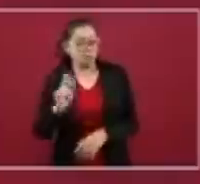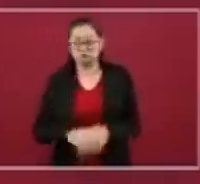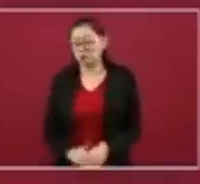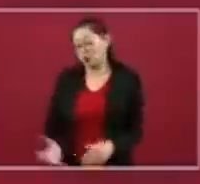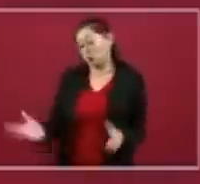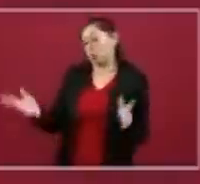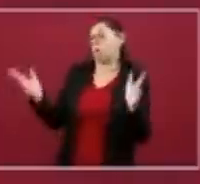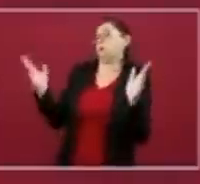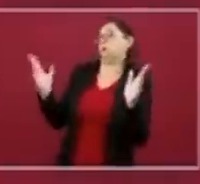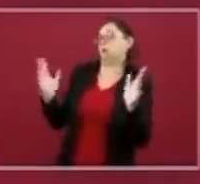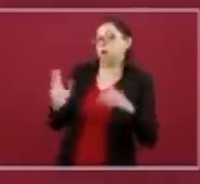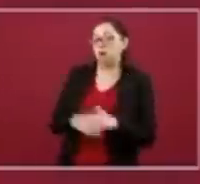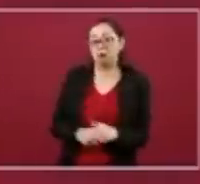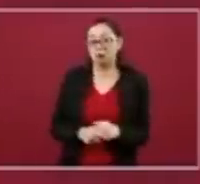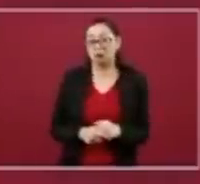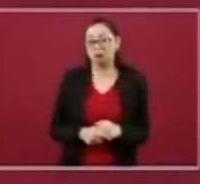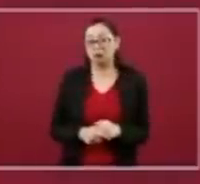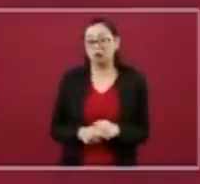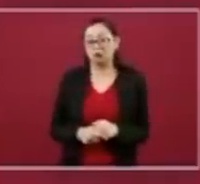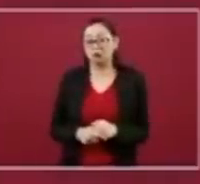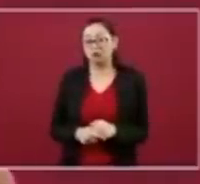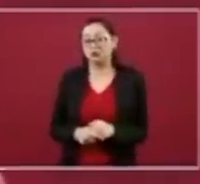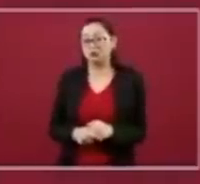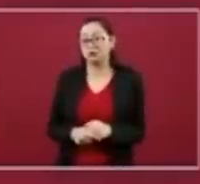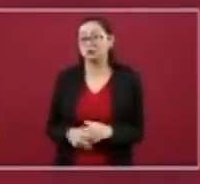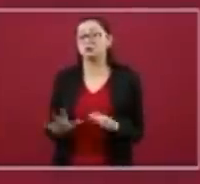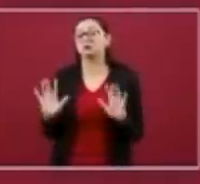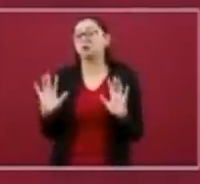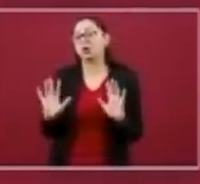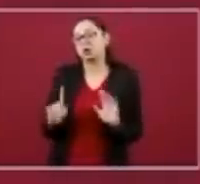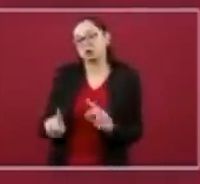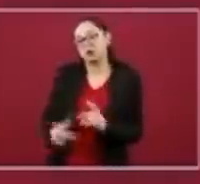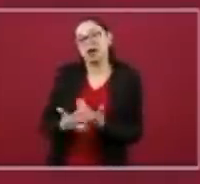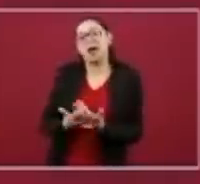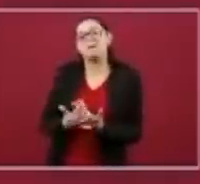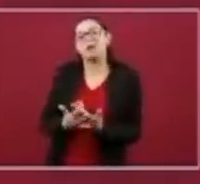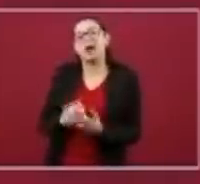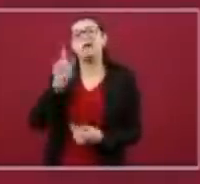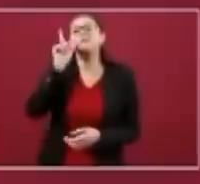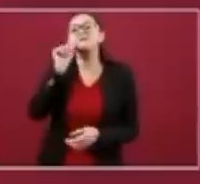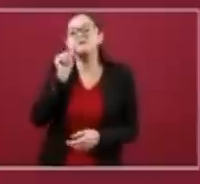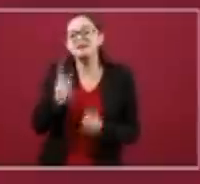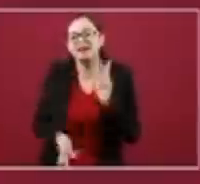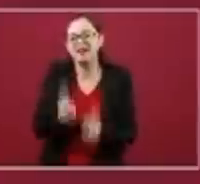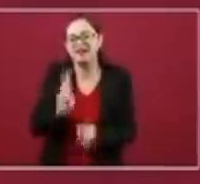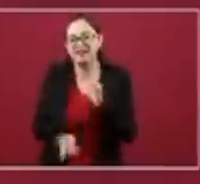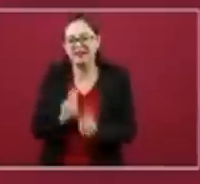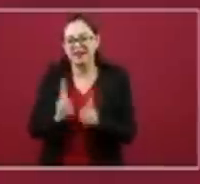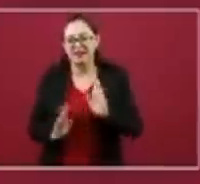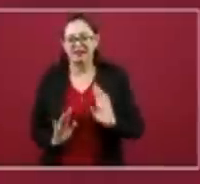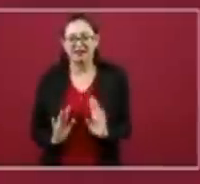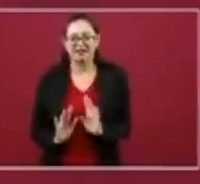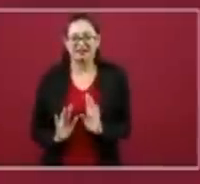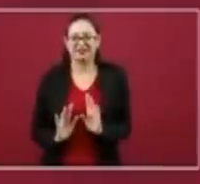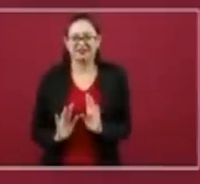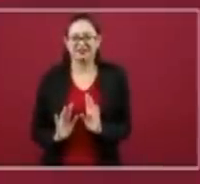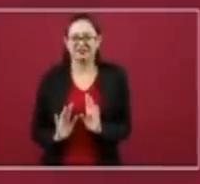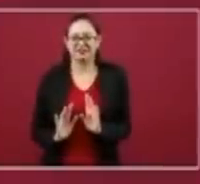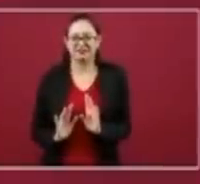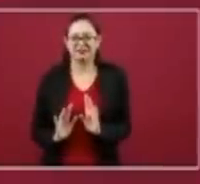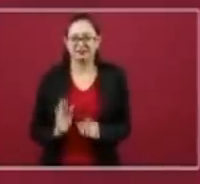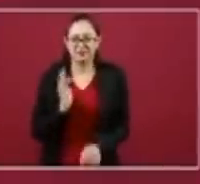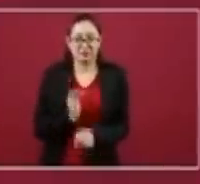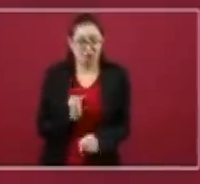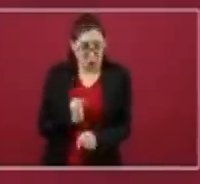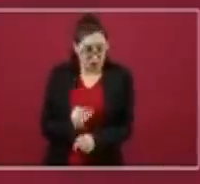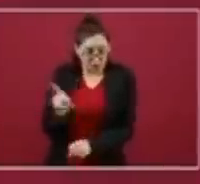Pues, va, pero con vamos a esperar civil, mejor. Vamos civil. A esperar, mejor mañana hablamos. O sea, no. Si es que no creo que tengan ahorita